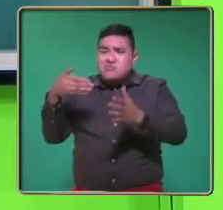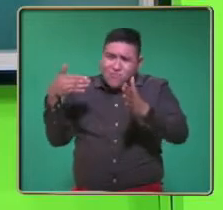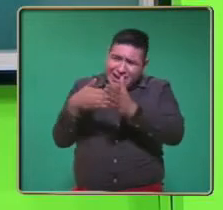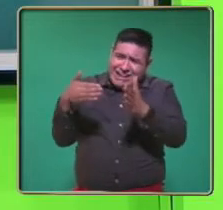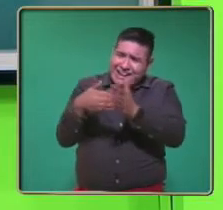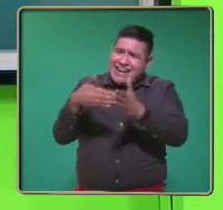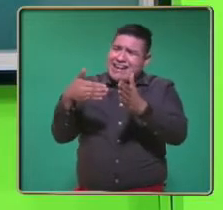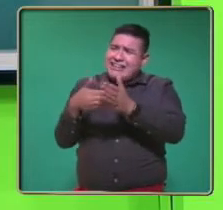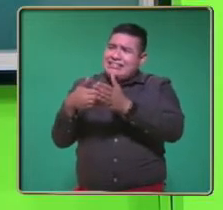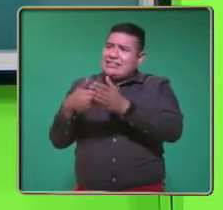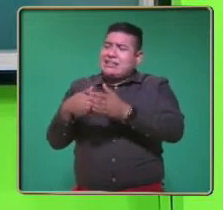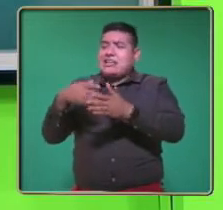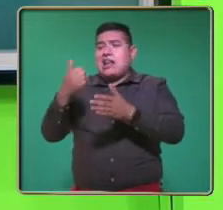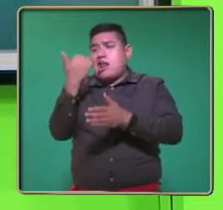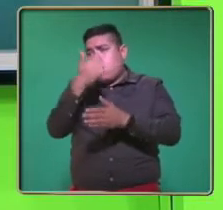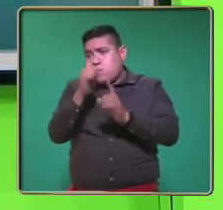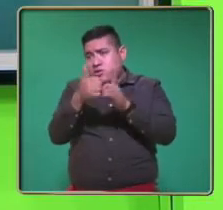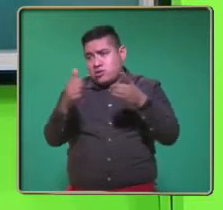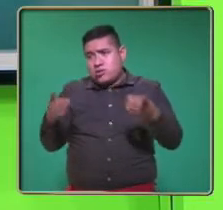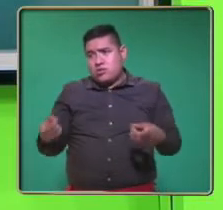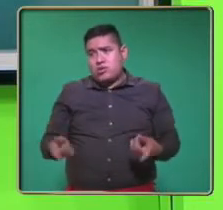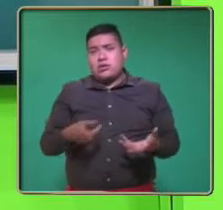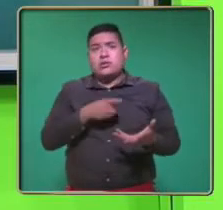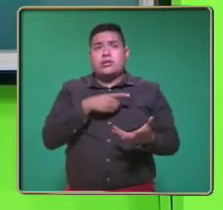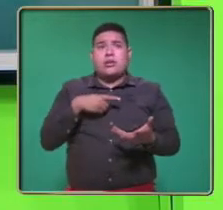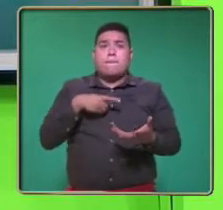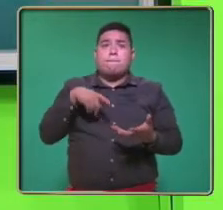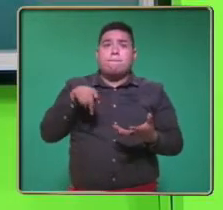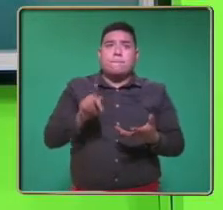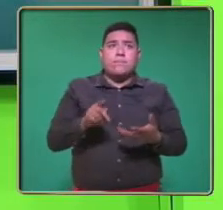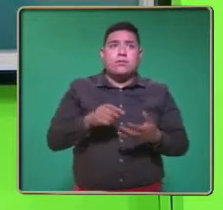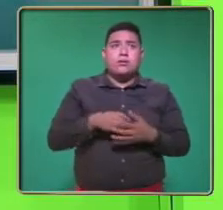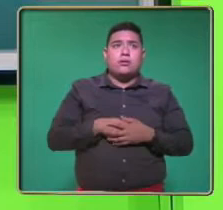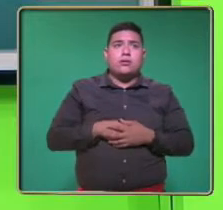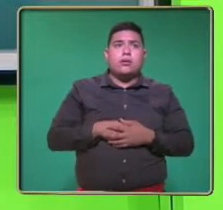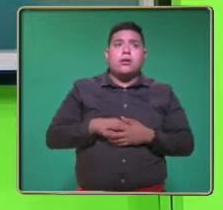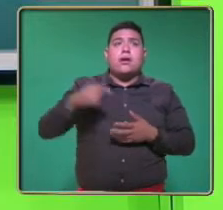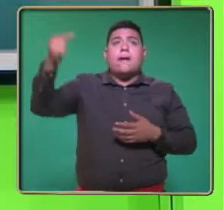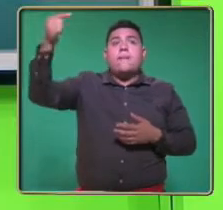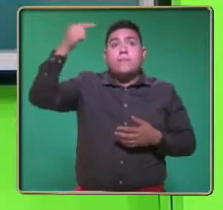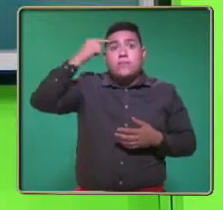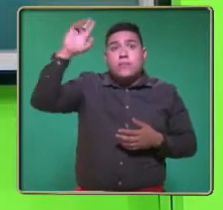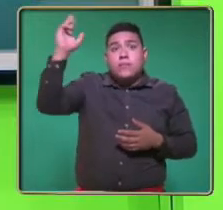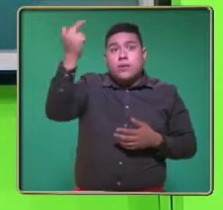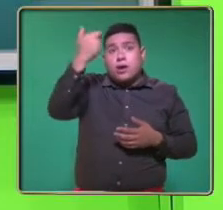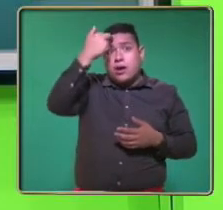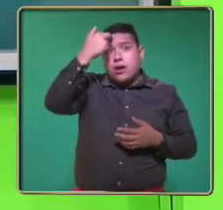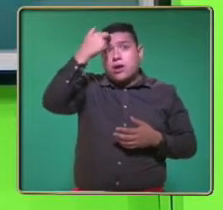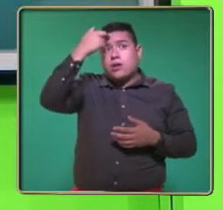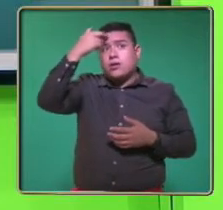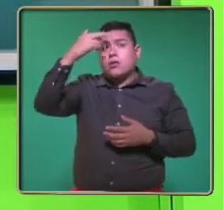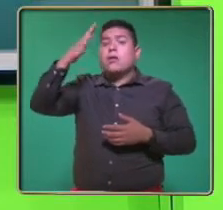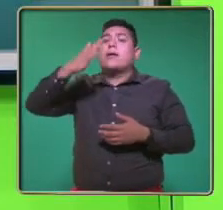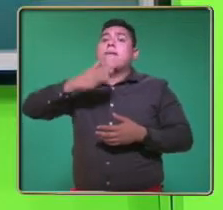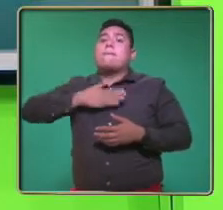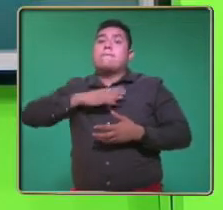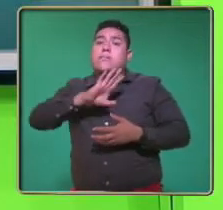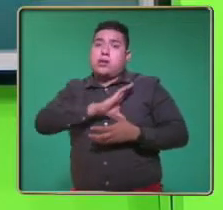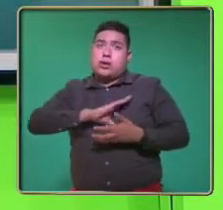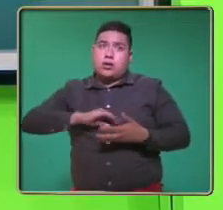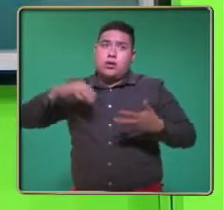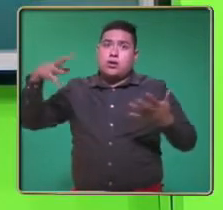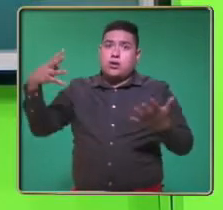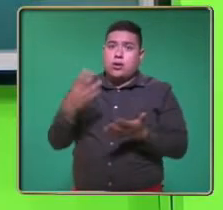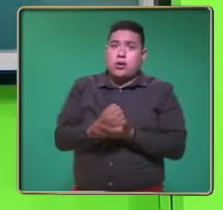alumno pueda desarrollarse. Entonces, siempre toma en mente este potencial. Lo que mi hijo ha logrado,